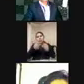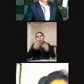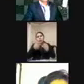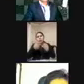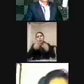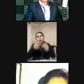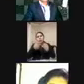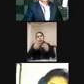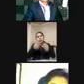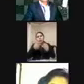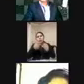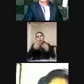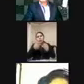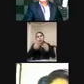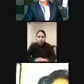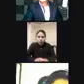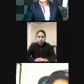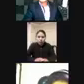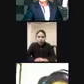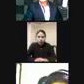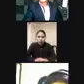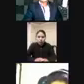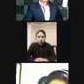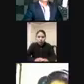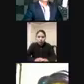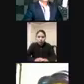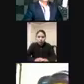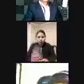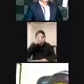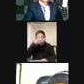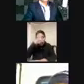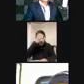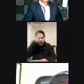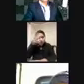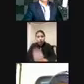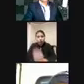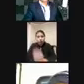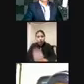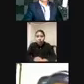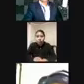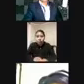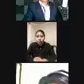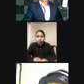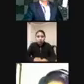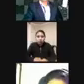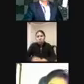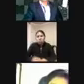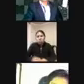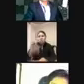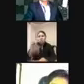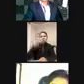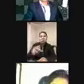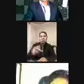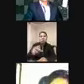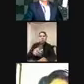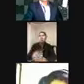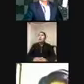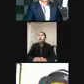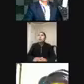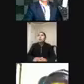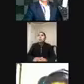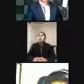la hipotonicidad muscular, entonces no hay un tratamiento específico que podamos realizar para que el